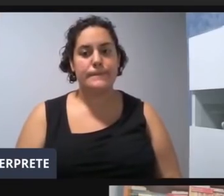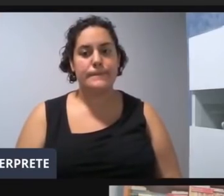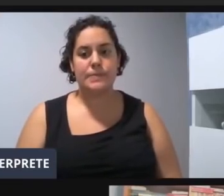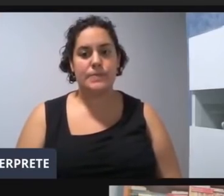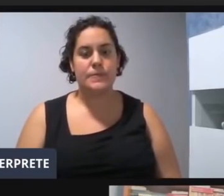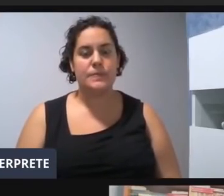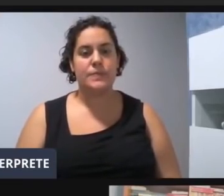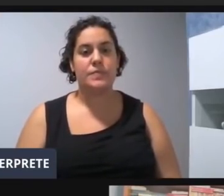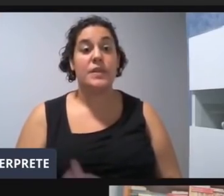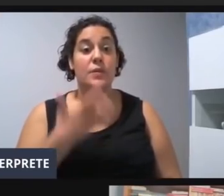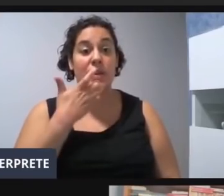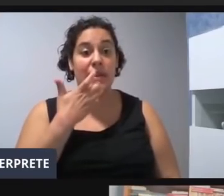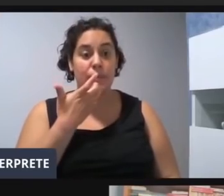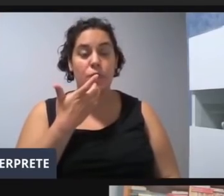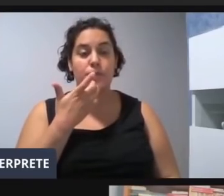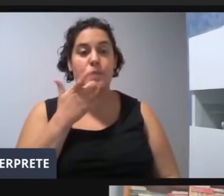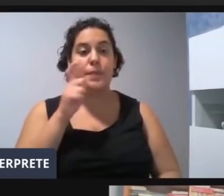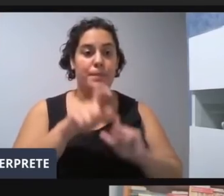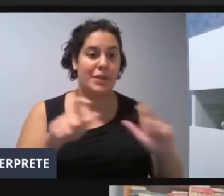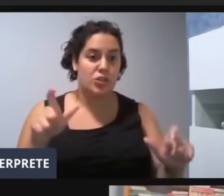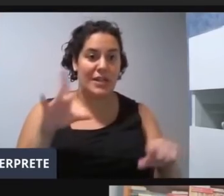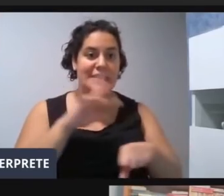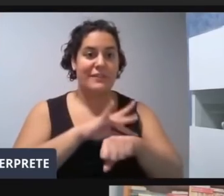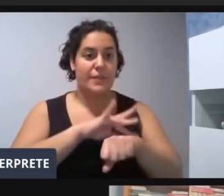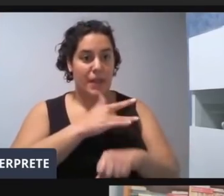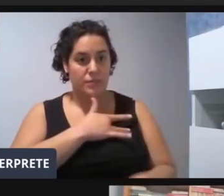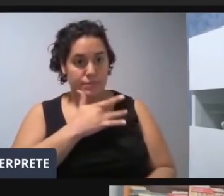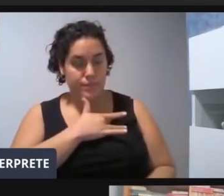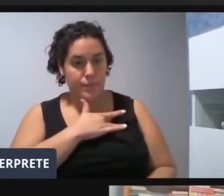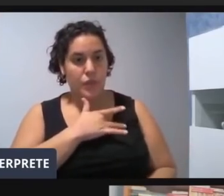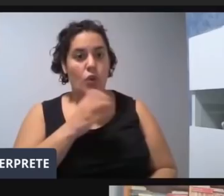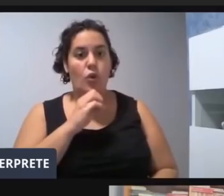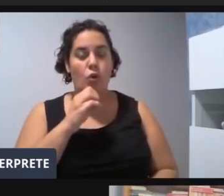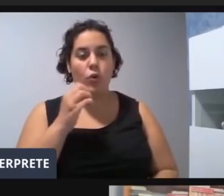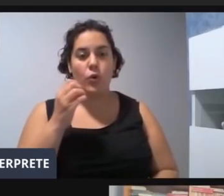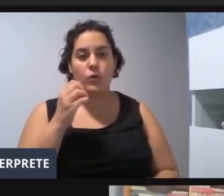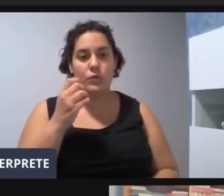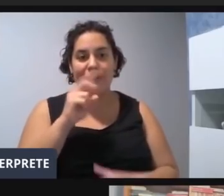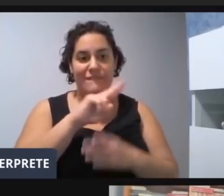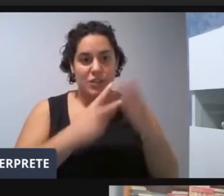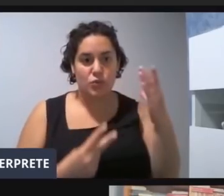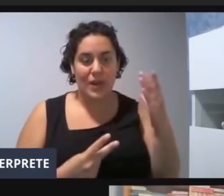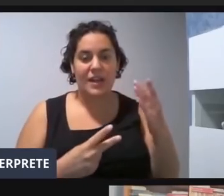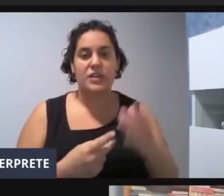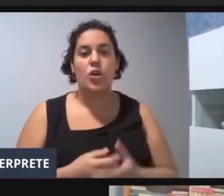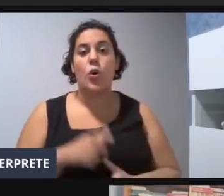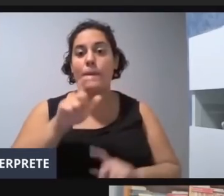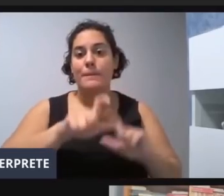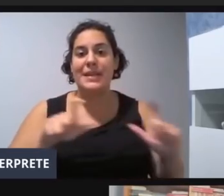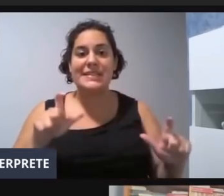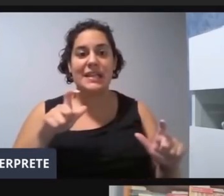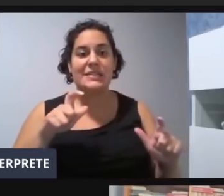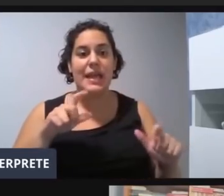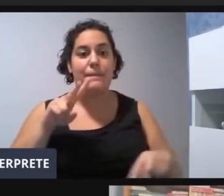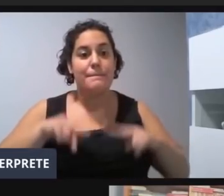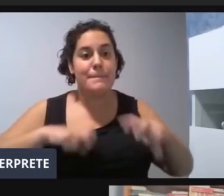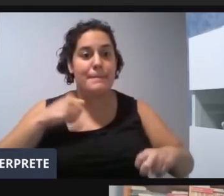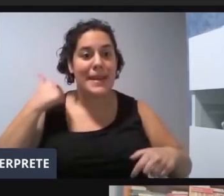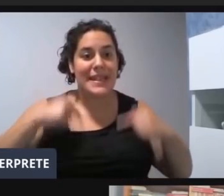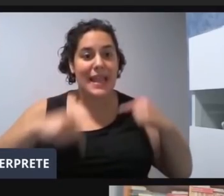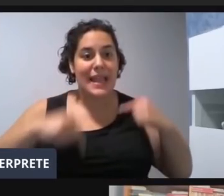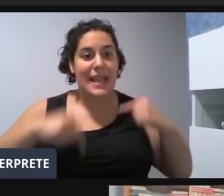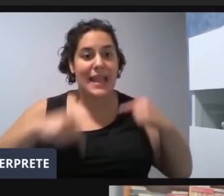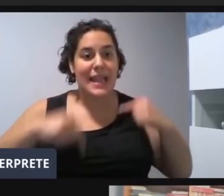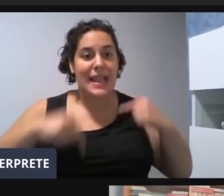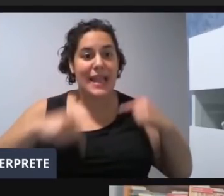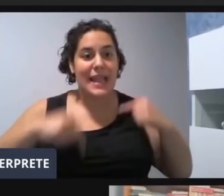coronaria cardiovascular con una cierta inflamación, que tienen los ateromas, o la gente que tiene el metabolismo virado hacia diabetes tipo 2, que también tienen